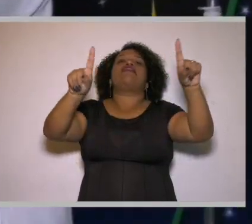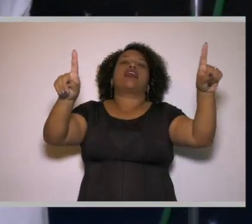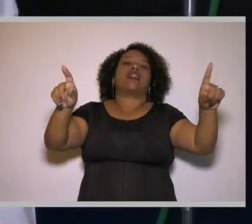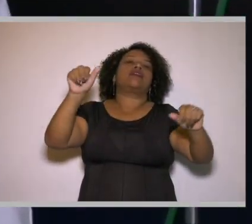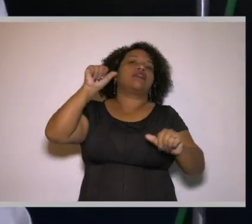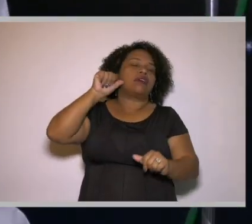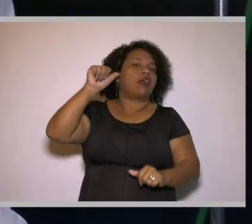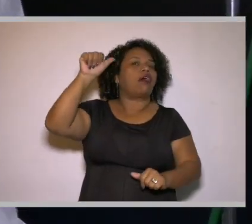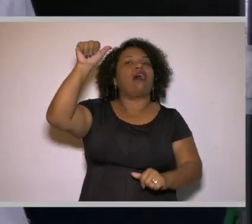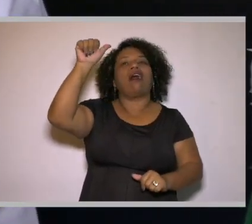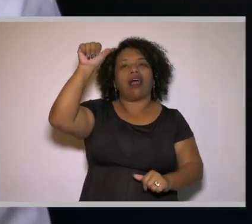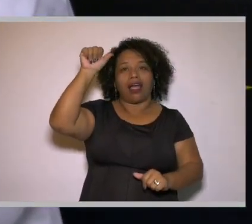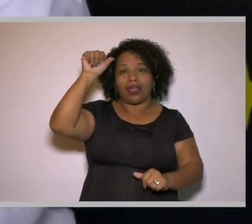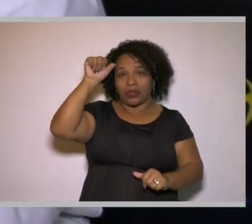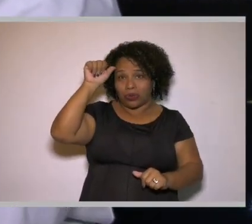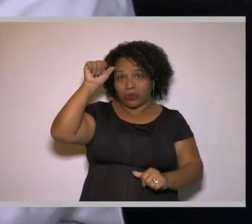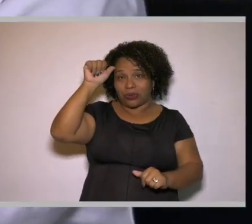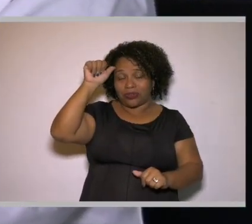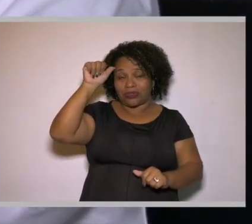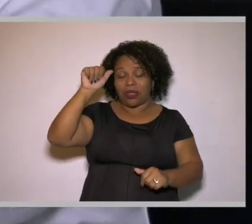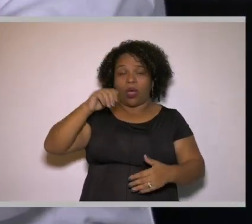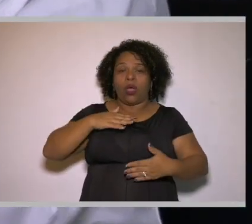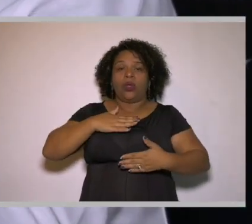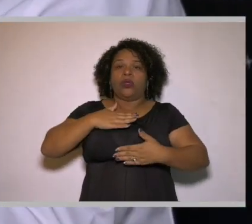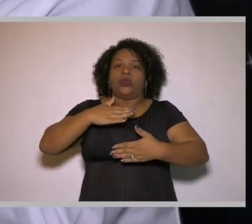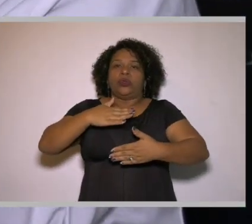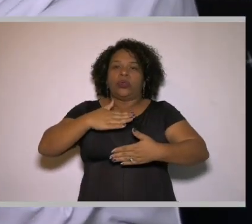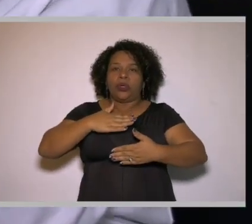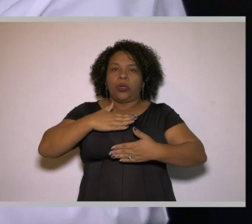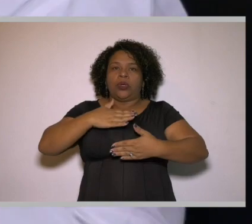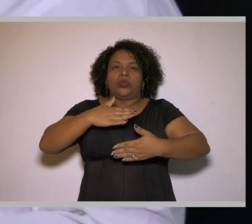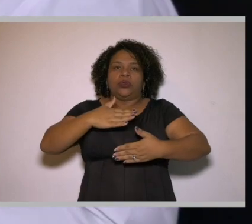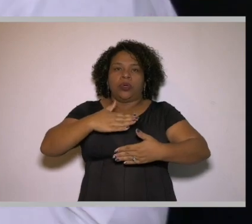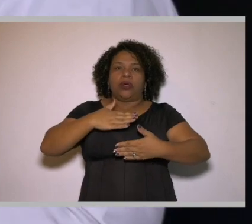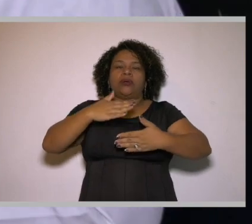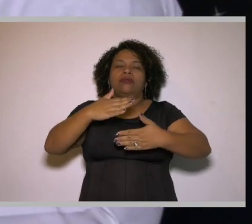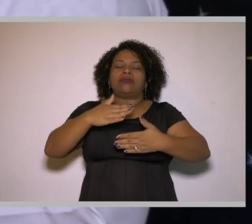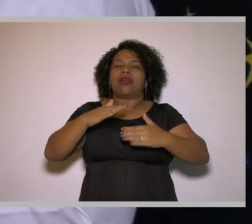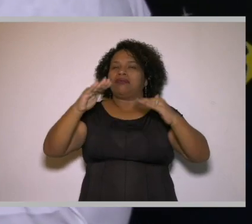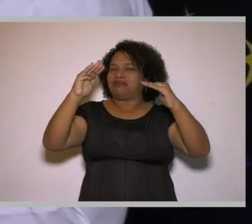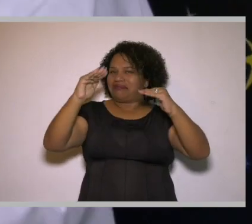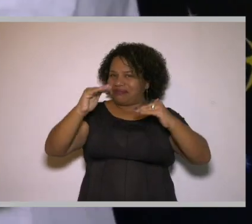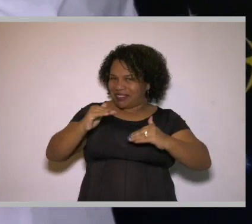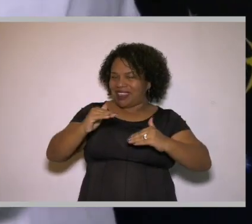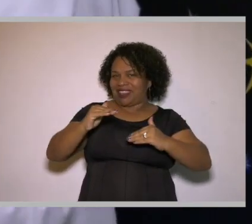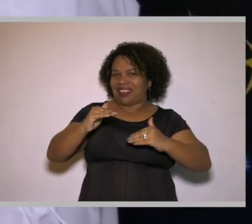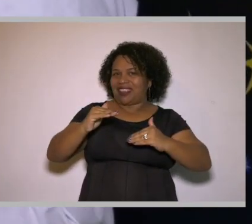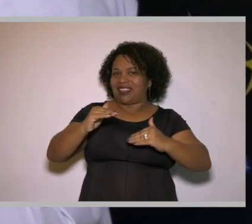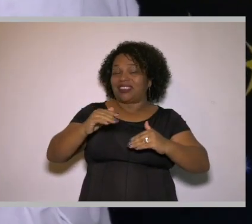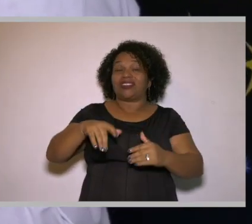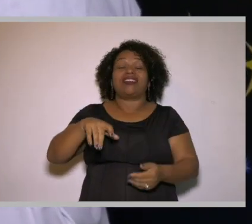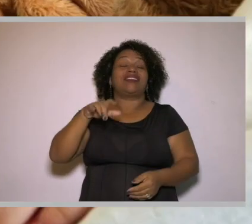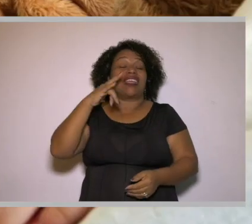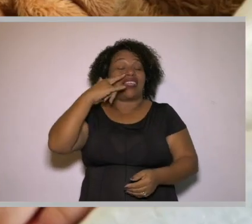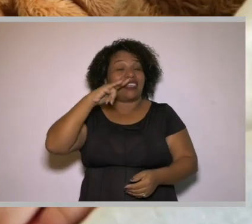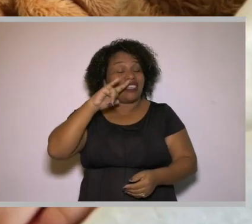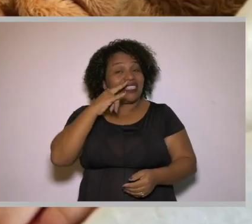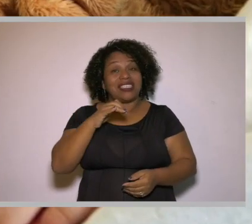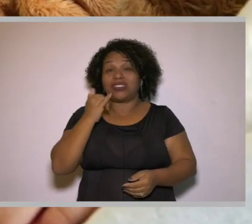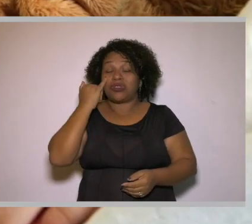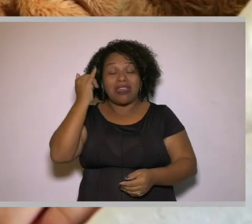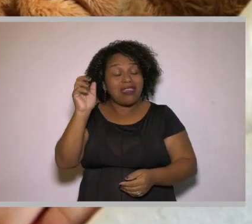su sistema respiratorio es diferente al adulto, está disminuido y